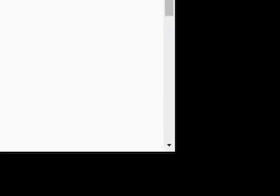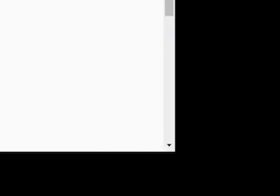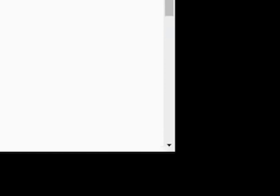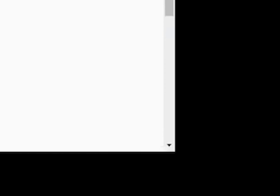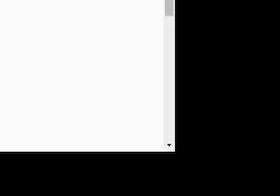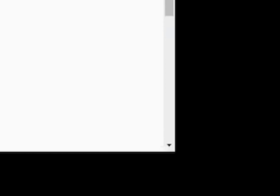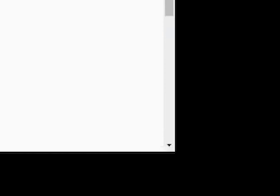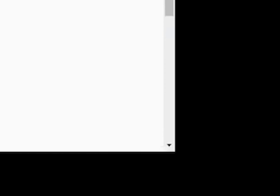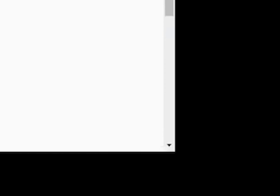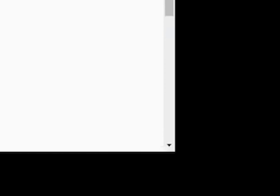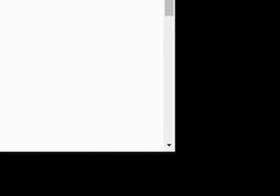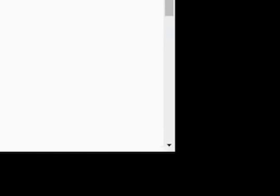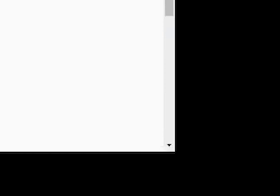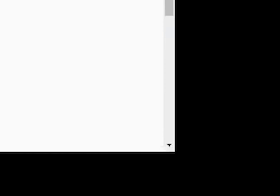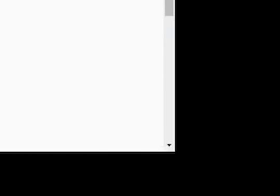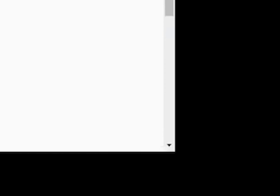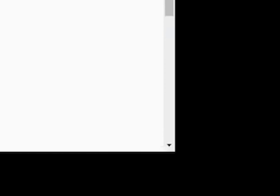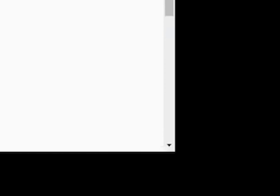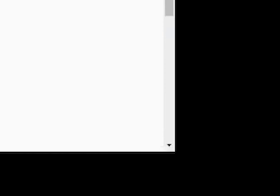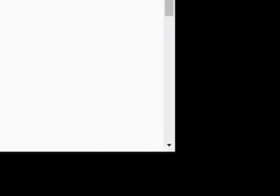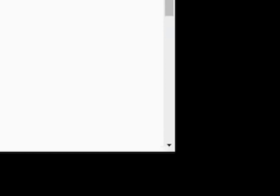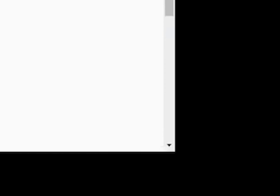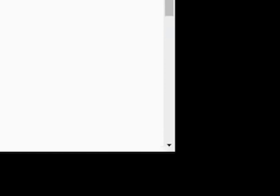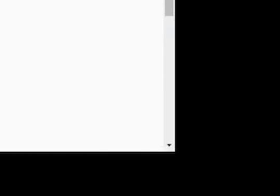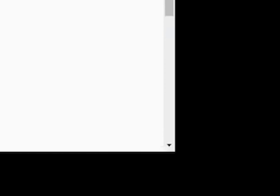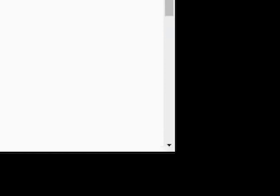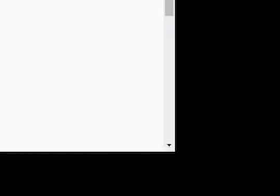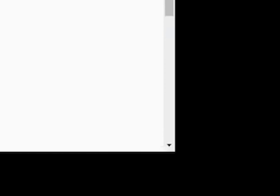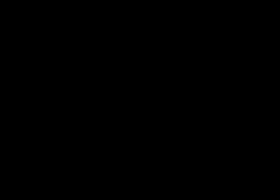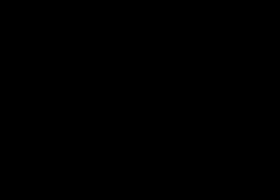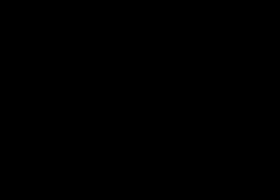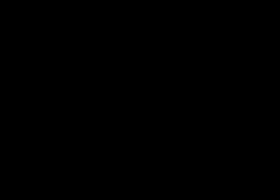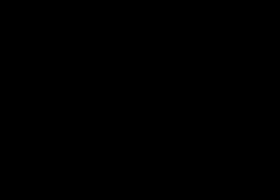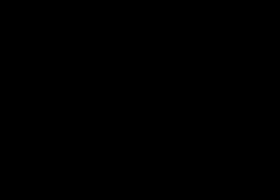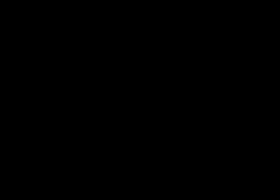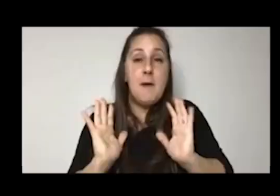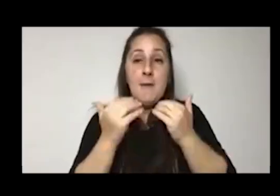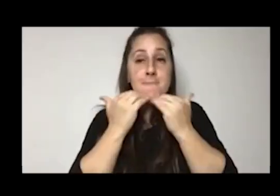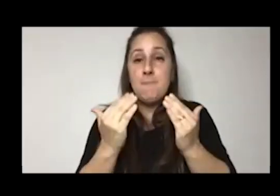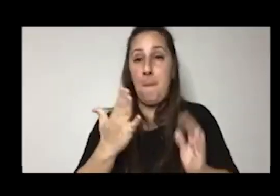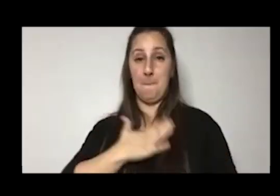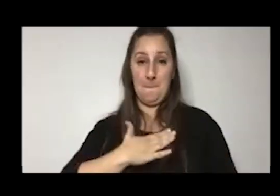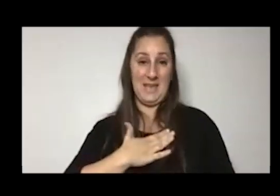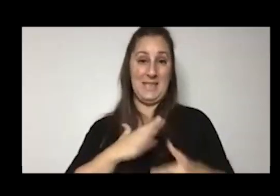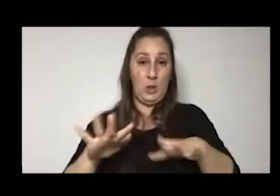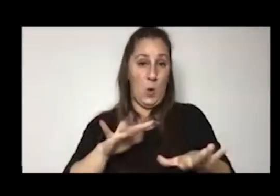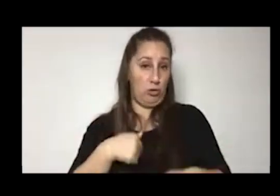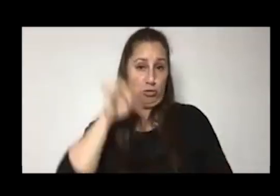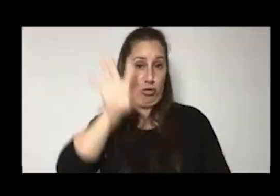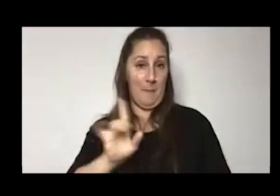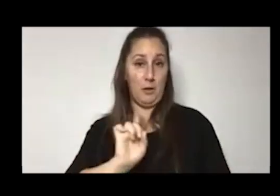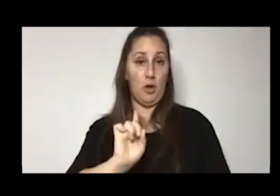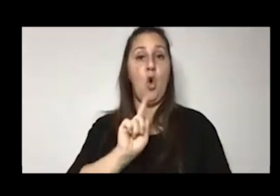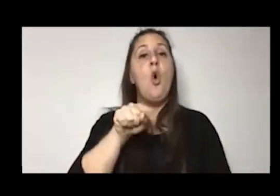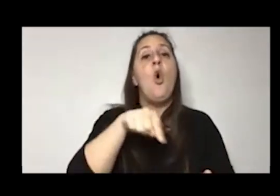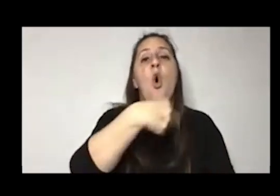Dos cosas. Primero, a ver si existe alguna manera, no solo en mi caso particular, ¿no? Sino que quizás otros tipos de